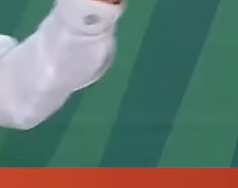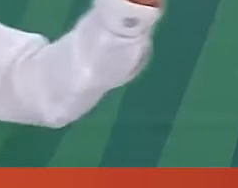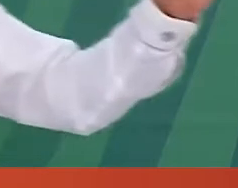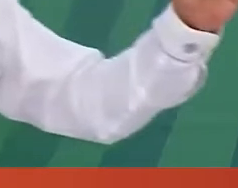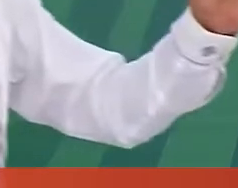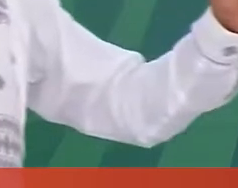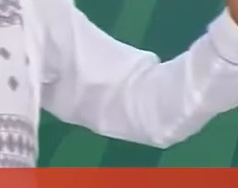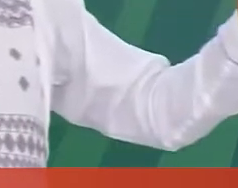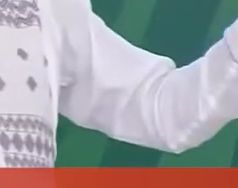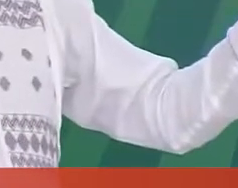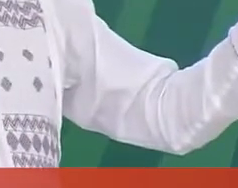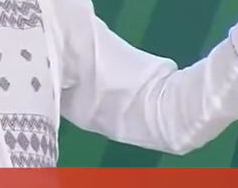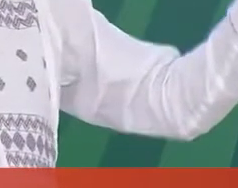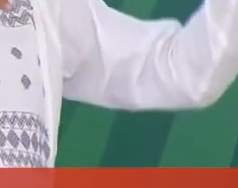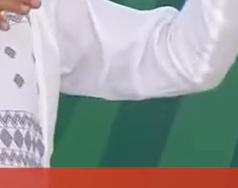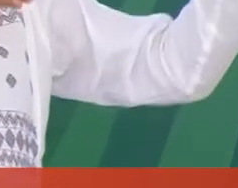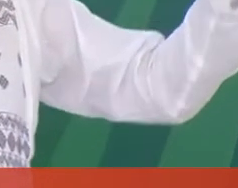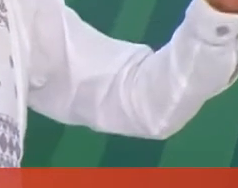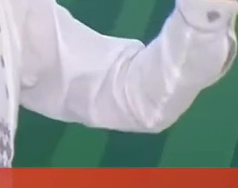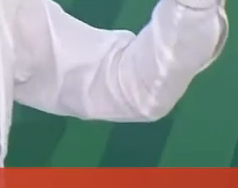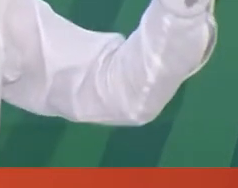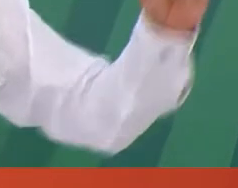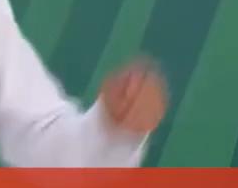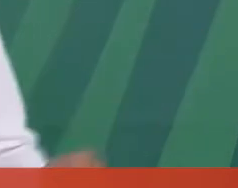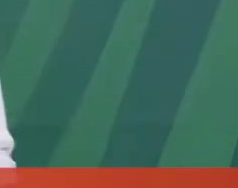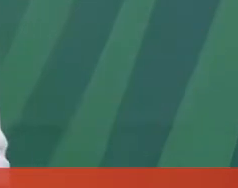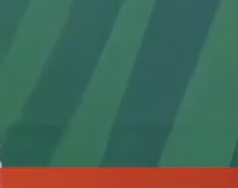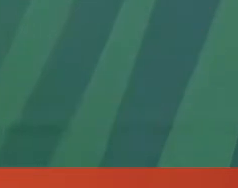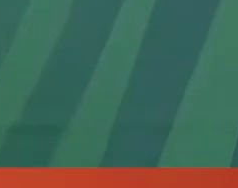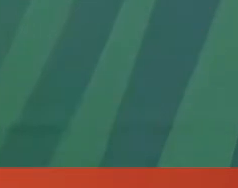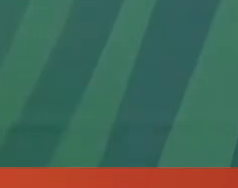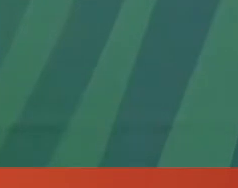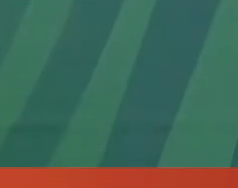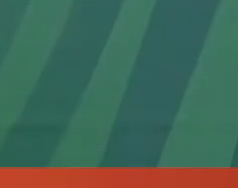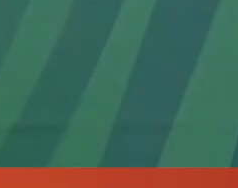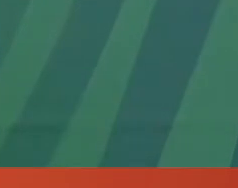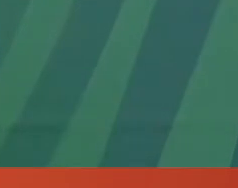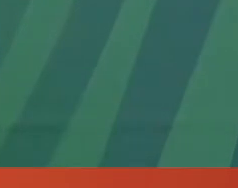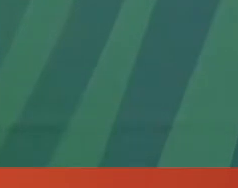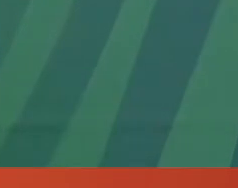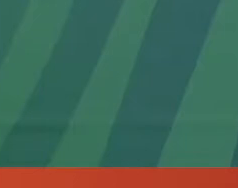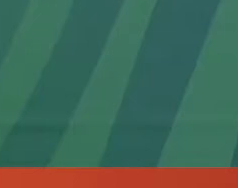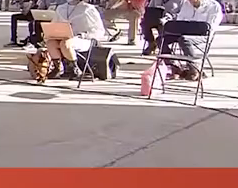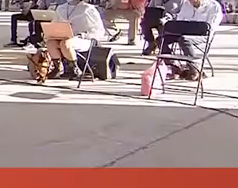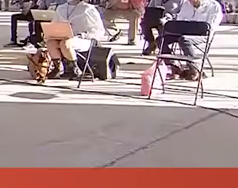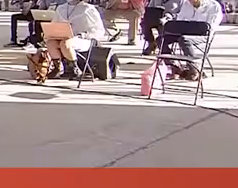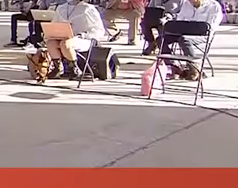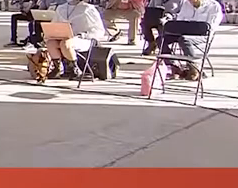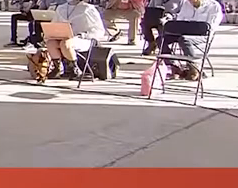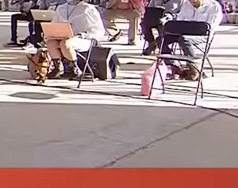Entonces, se requiere fortalecer a la Comisión Federal de Electricidad